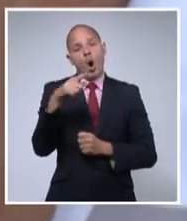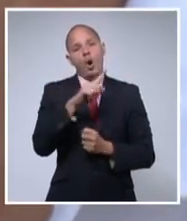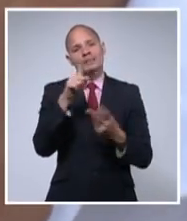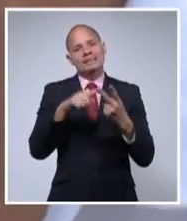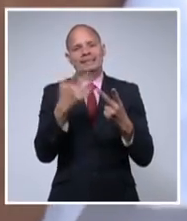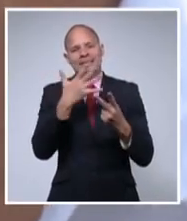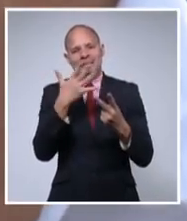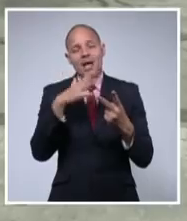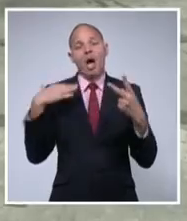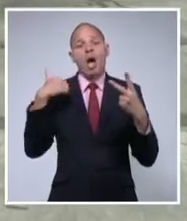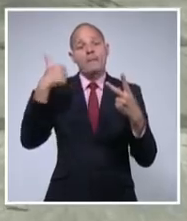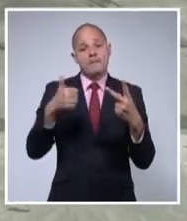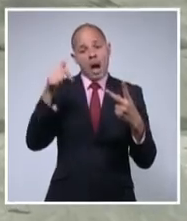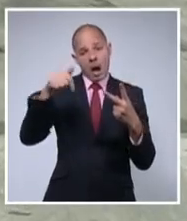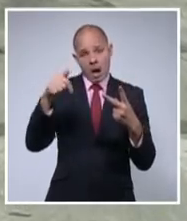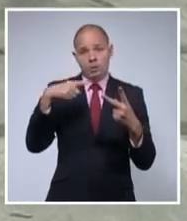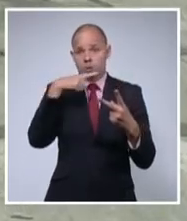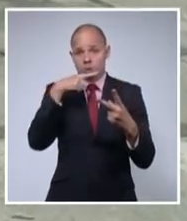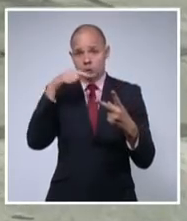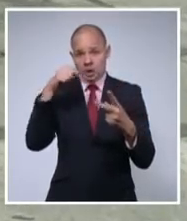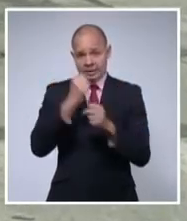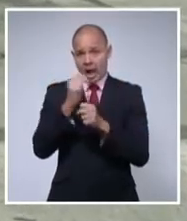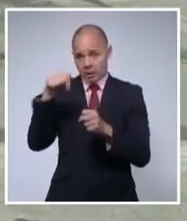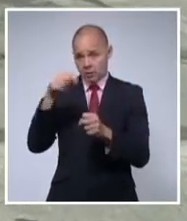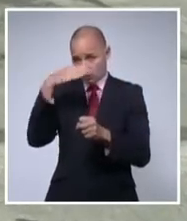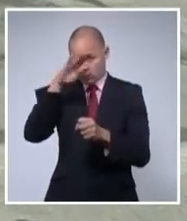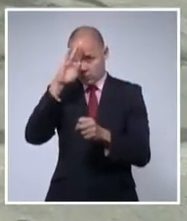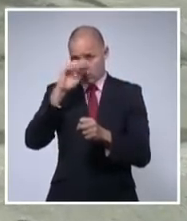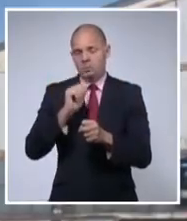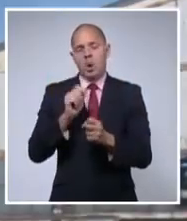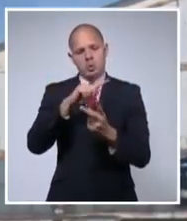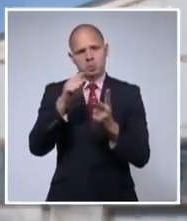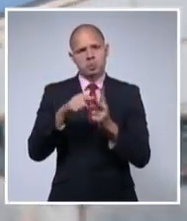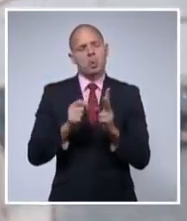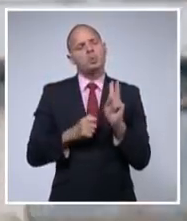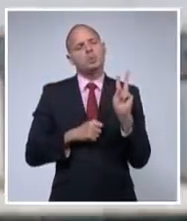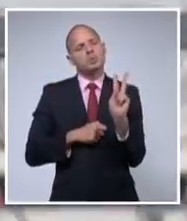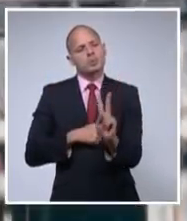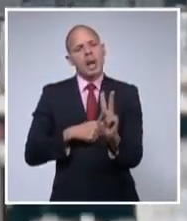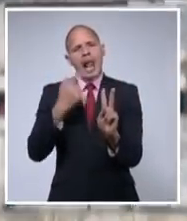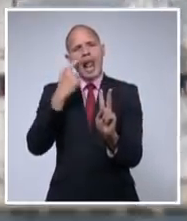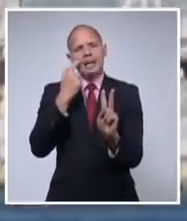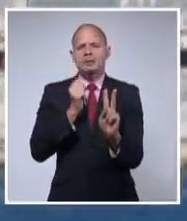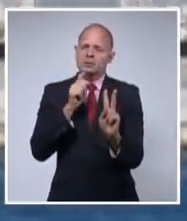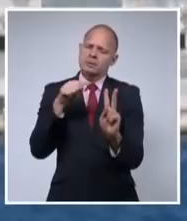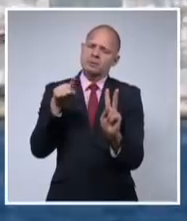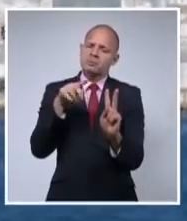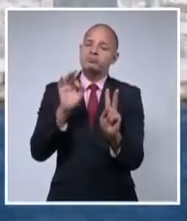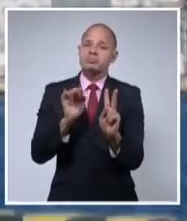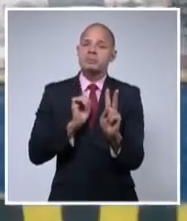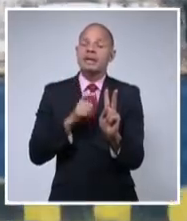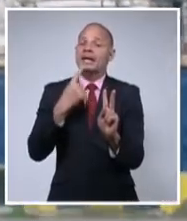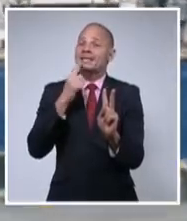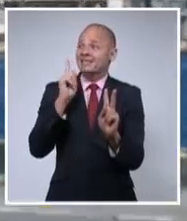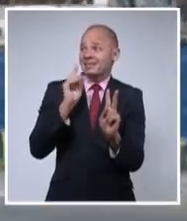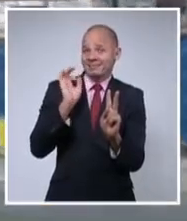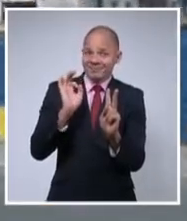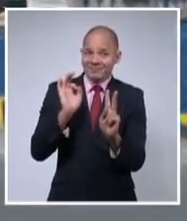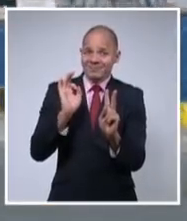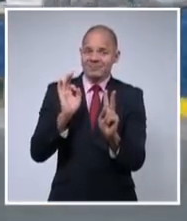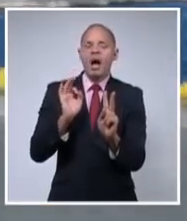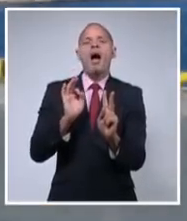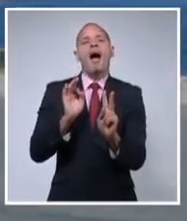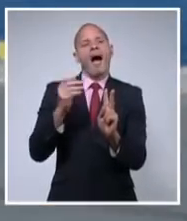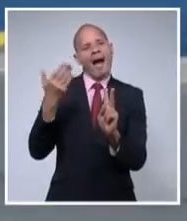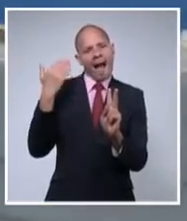de Rusia en Cuba, Andrei Guskov, destacó que estos medios son continuidad de los